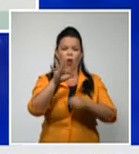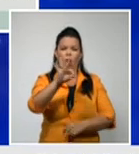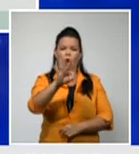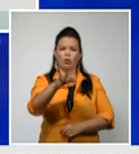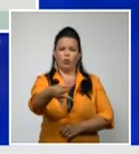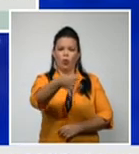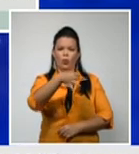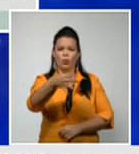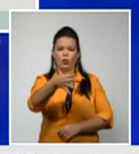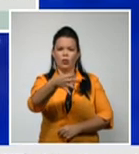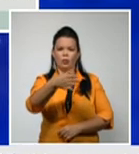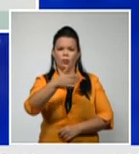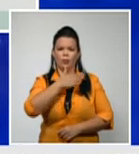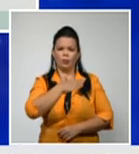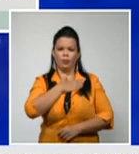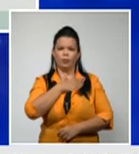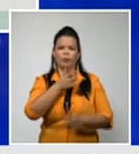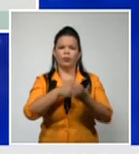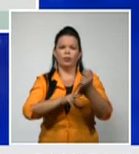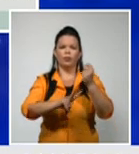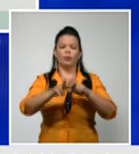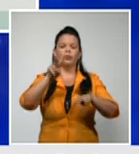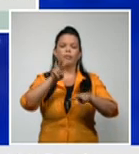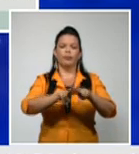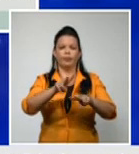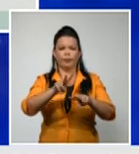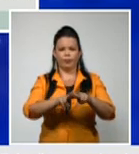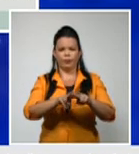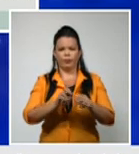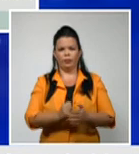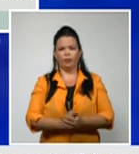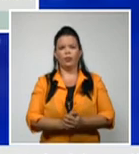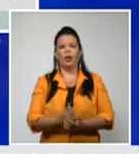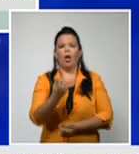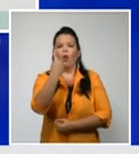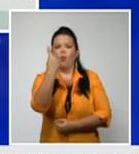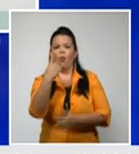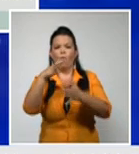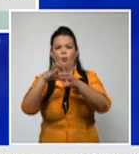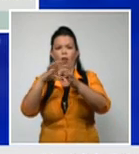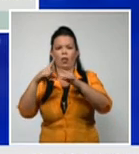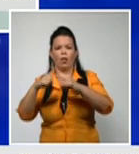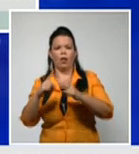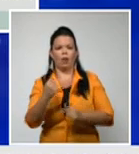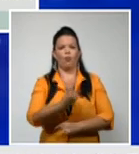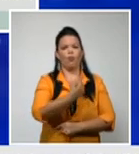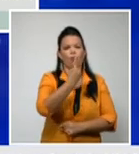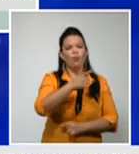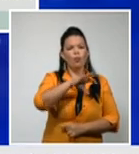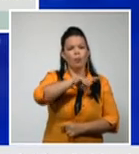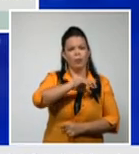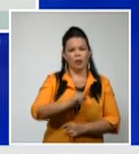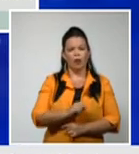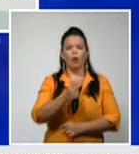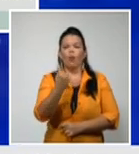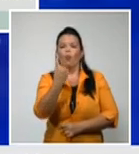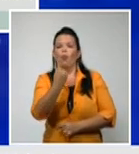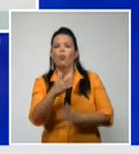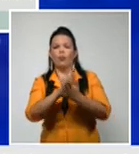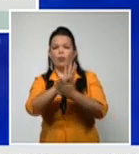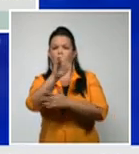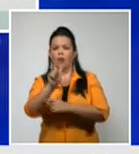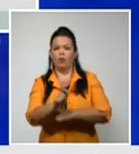a la provincia de La Habana, 1 a Guantánamo, 1 a Pinar, 1 a Mayabeque y 1